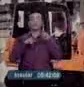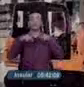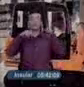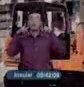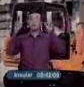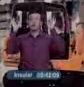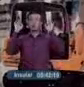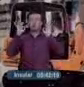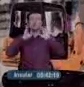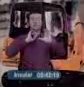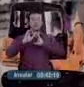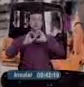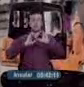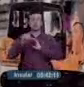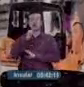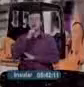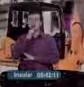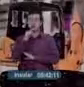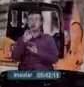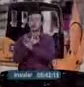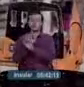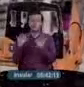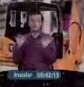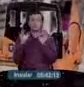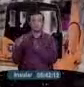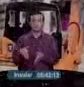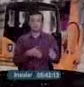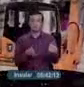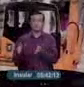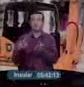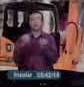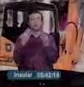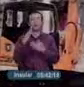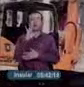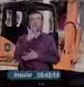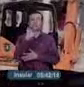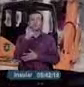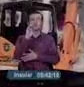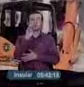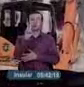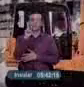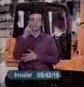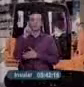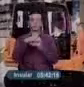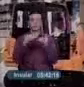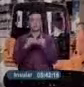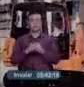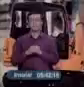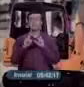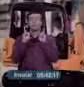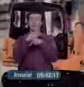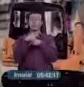con electricidad, telecomunicaciones, agua y saneamiento e infraestructura de vialidad, alcanzaría los 862 millones de dólares. El